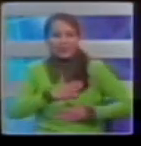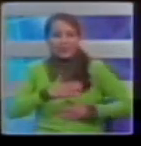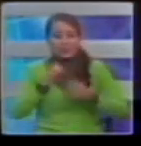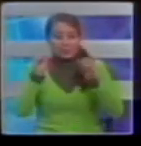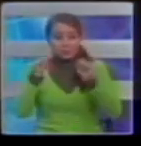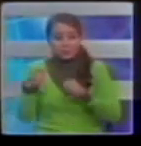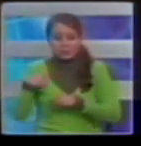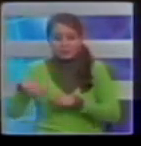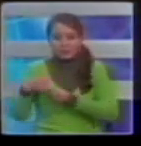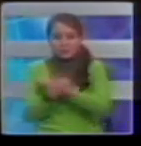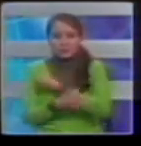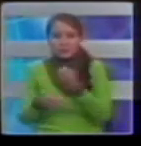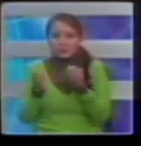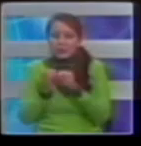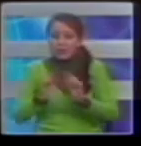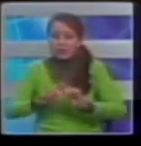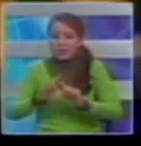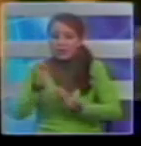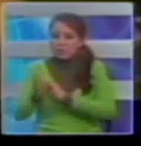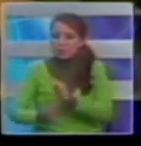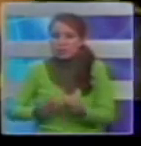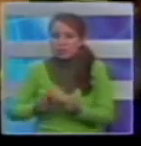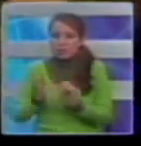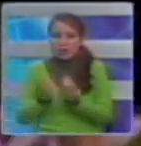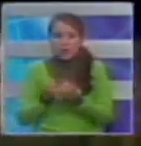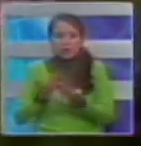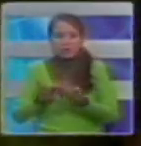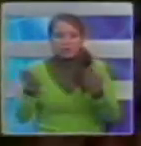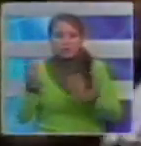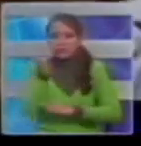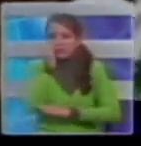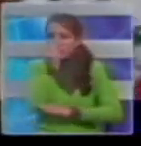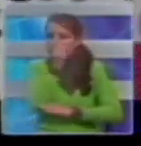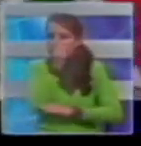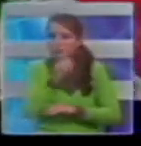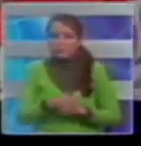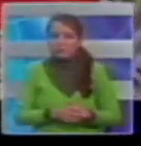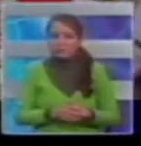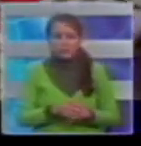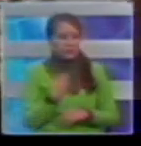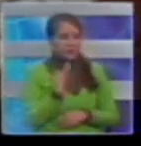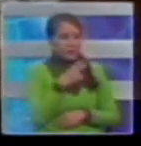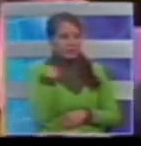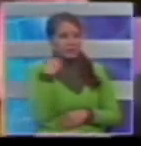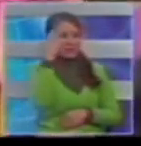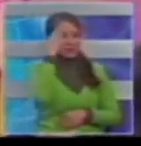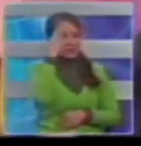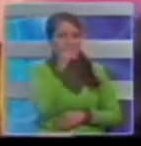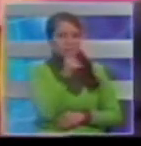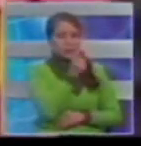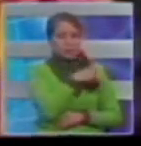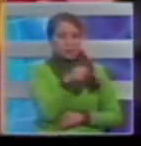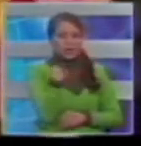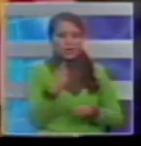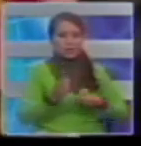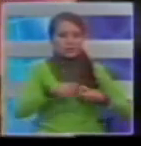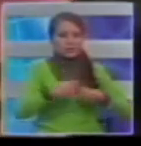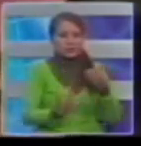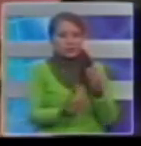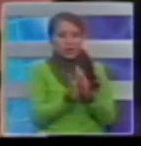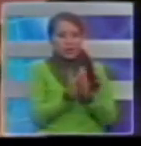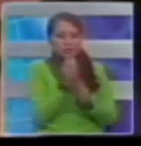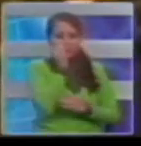para que sea uno de los países más ricos en el mundo en variedad de orquídeas. Sabemos también que ustedes han registrado